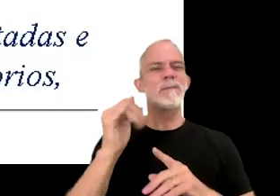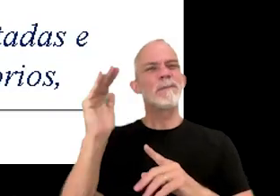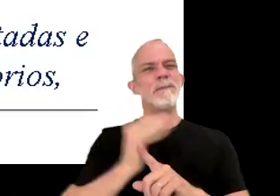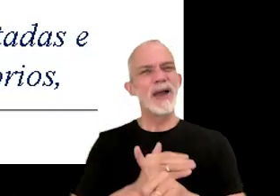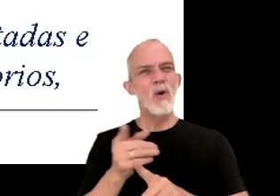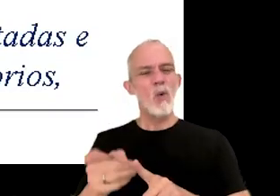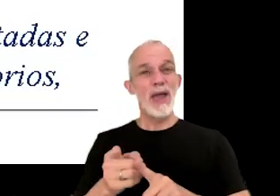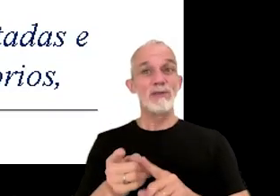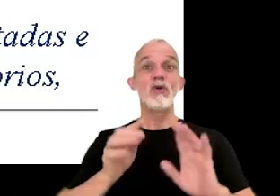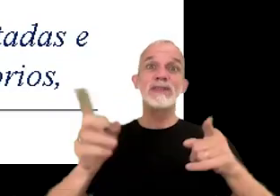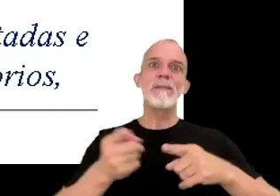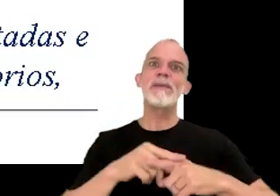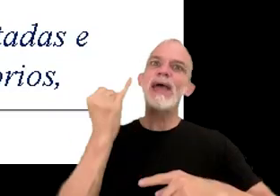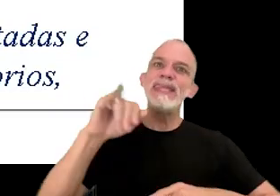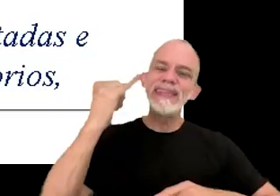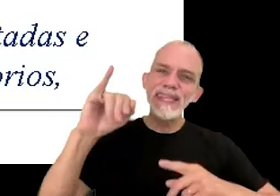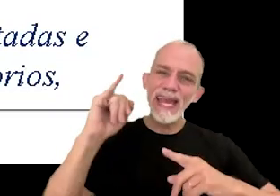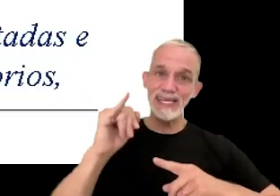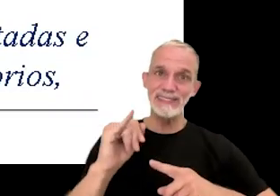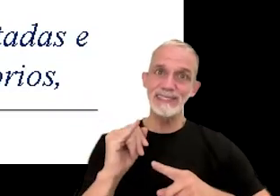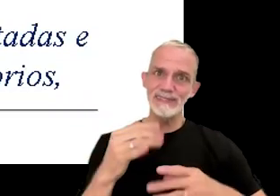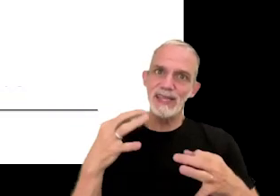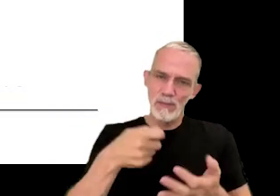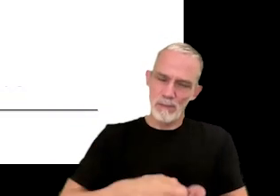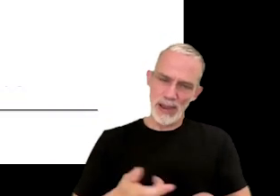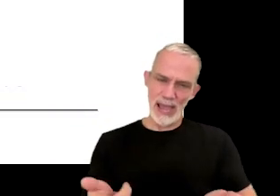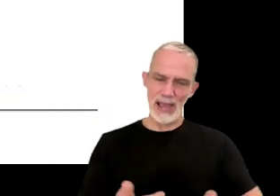los intereses resarcitorios.